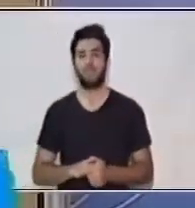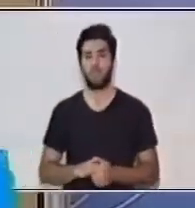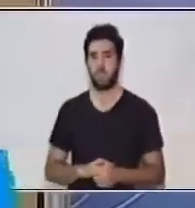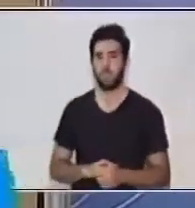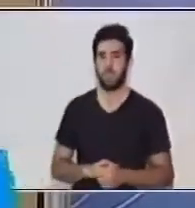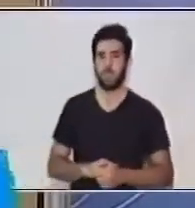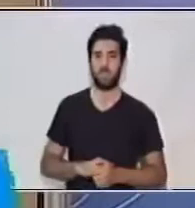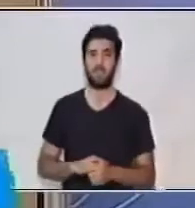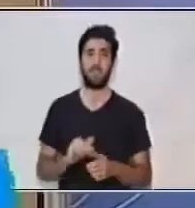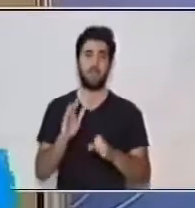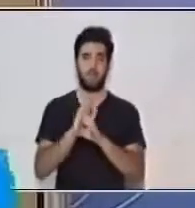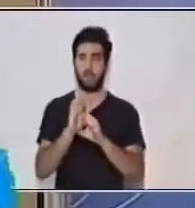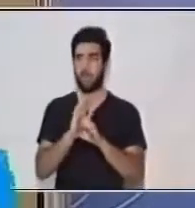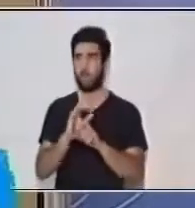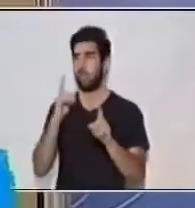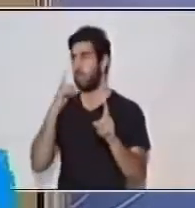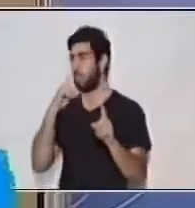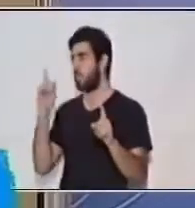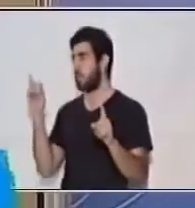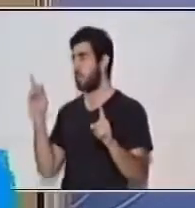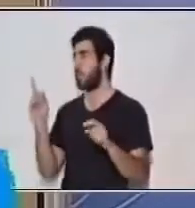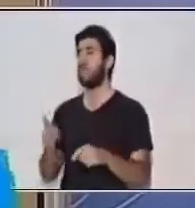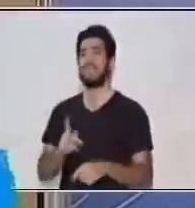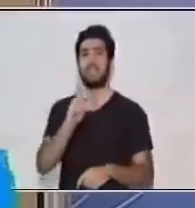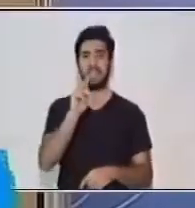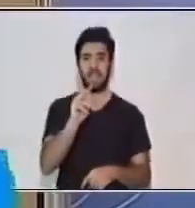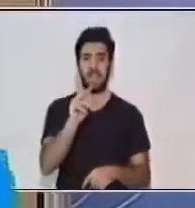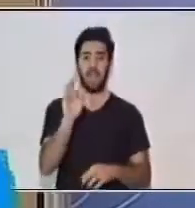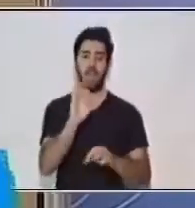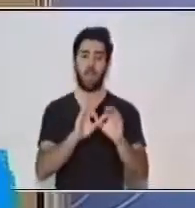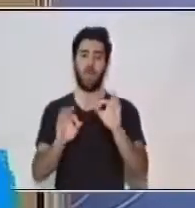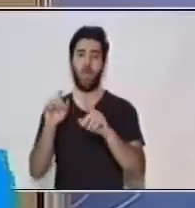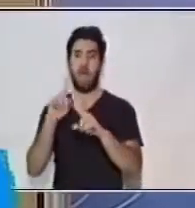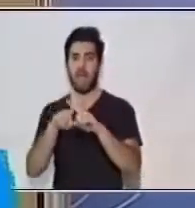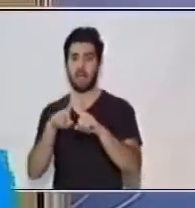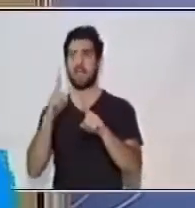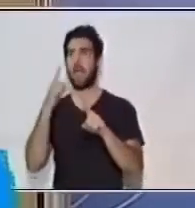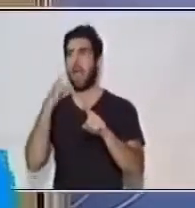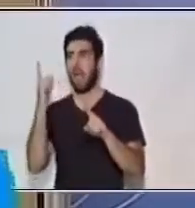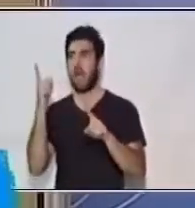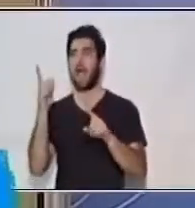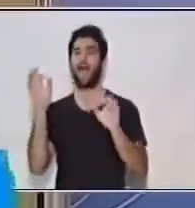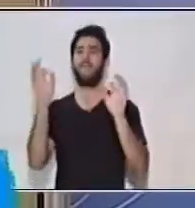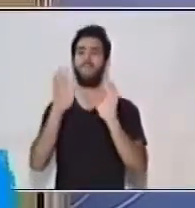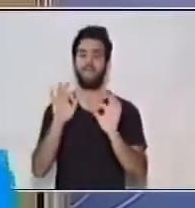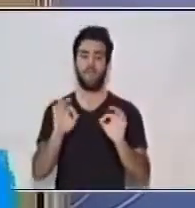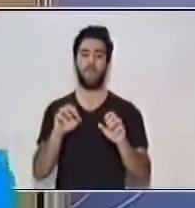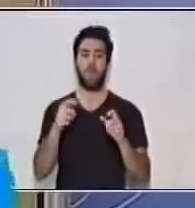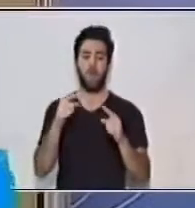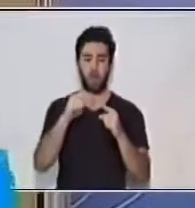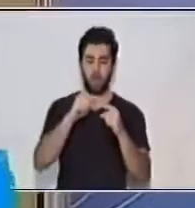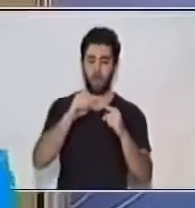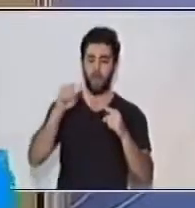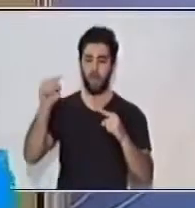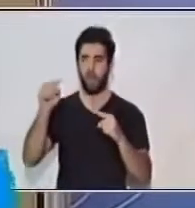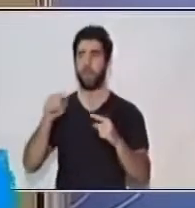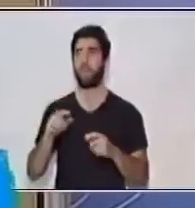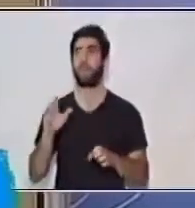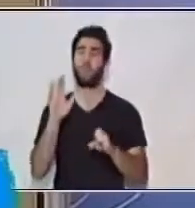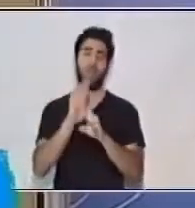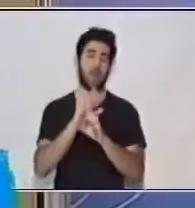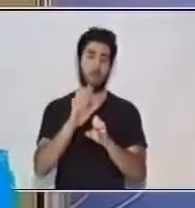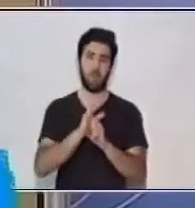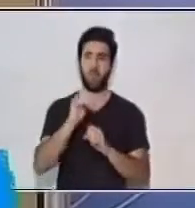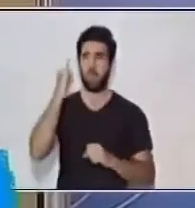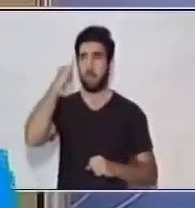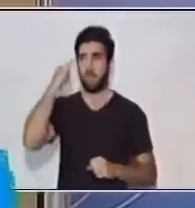tanto en Y o en X, vamos a considerarlo ahora como componentes del vector. Entonces se afecta a cada uno